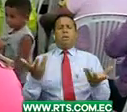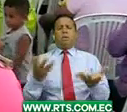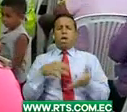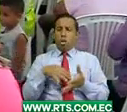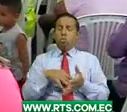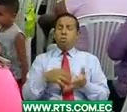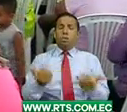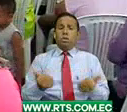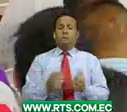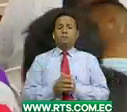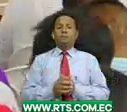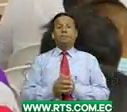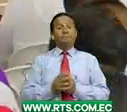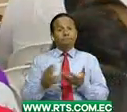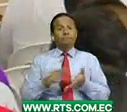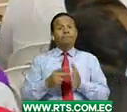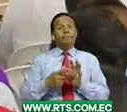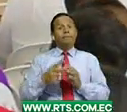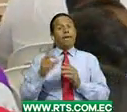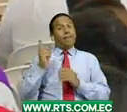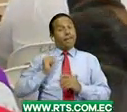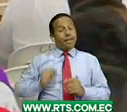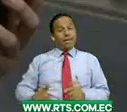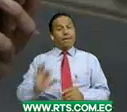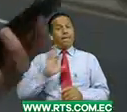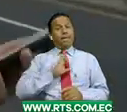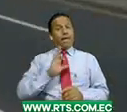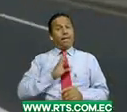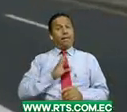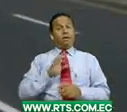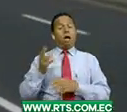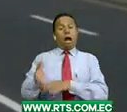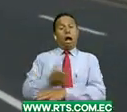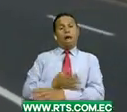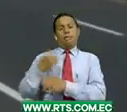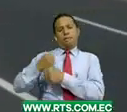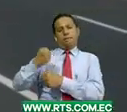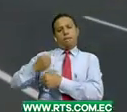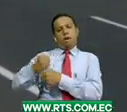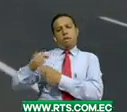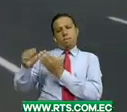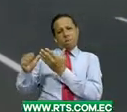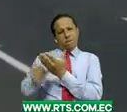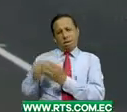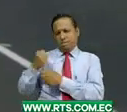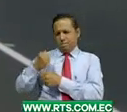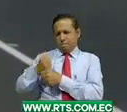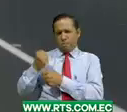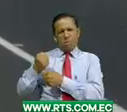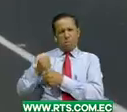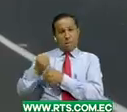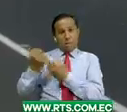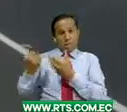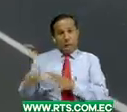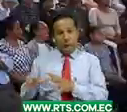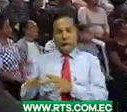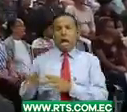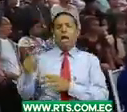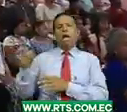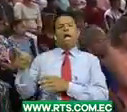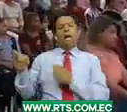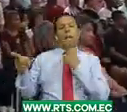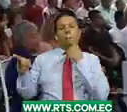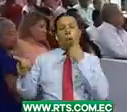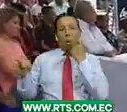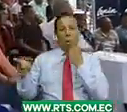Detalles técnicos del alcance de esa iniciativa y trabajo de varios ministerios, junto a las operadoras telefónicas del país, los dio el ministro de Transporte y